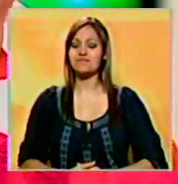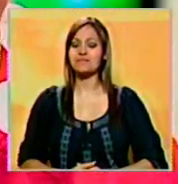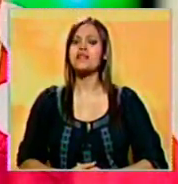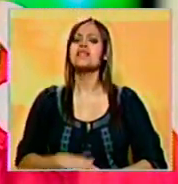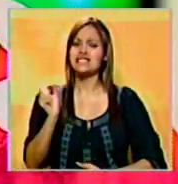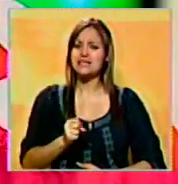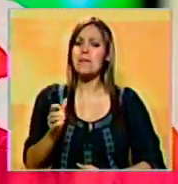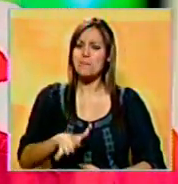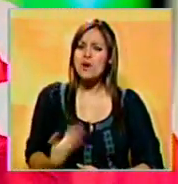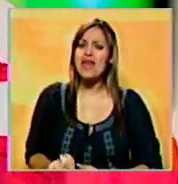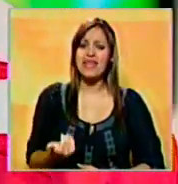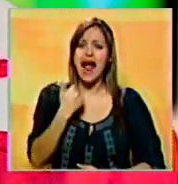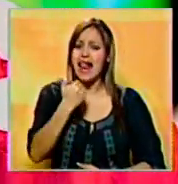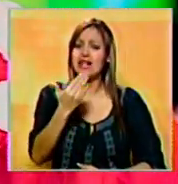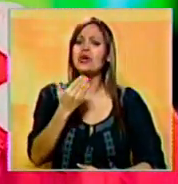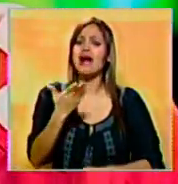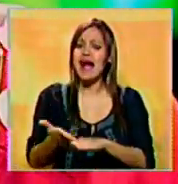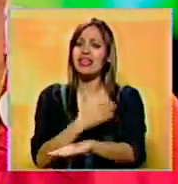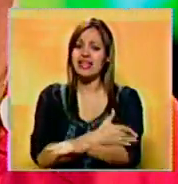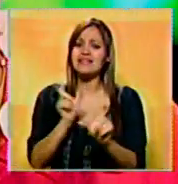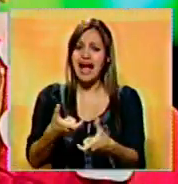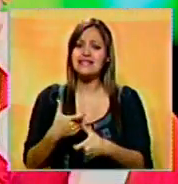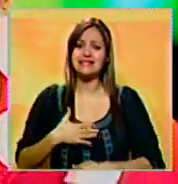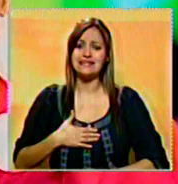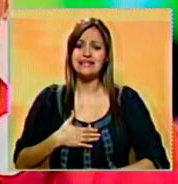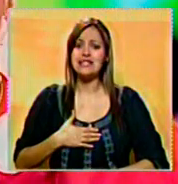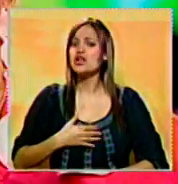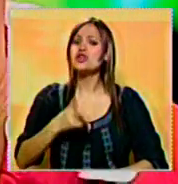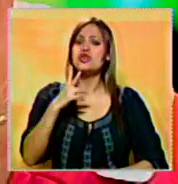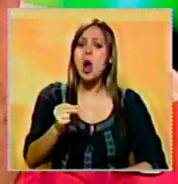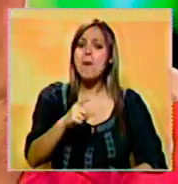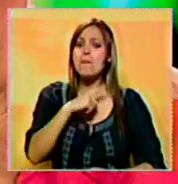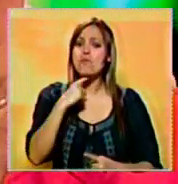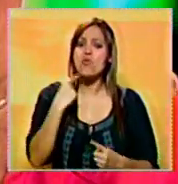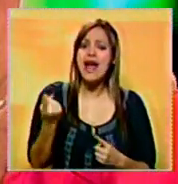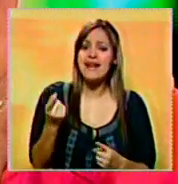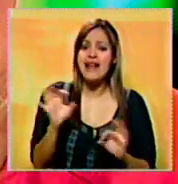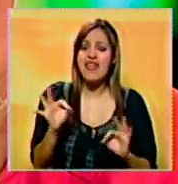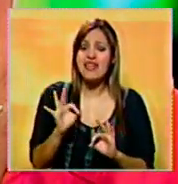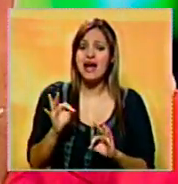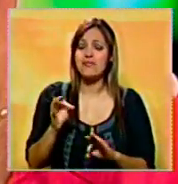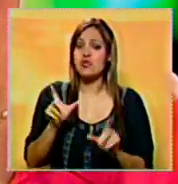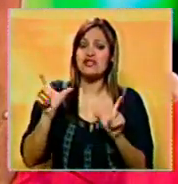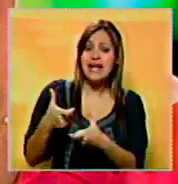que pueden ser diagnosticadas a tiempo y no mueran tantas por